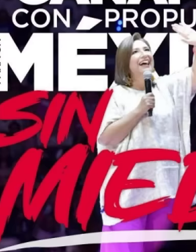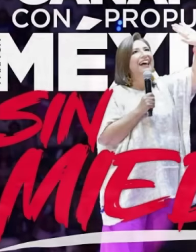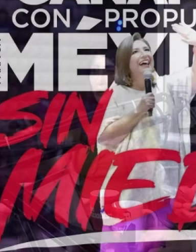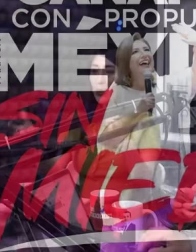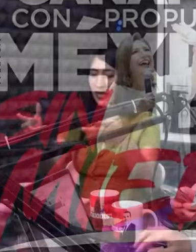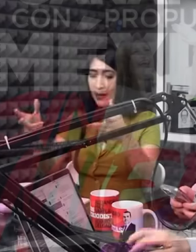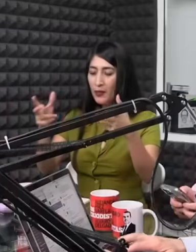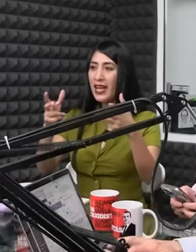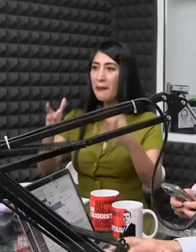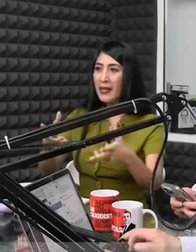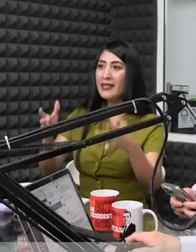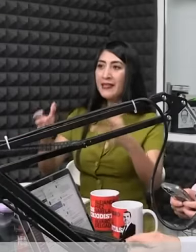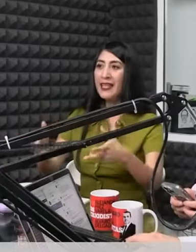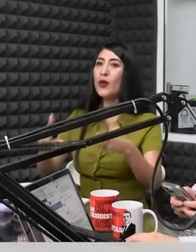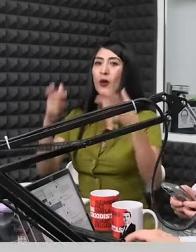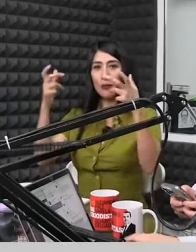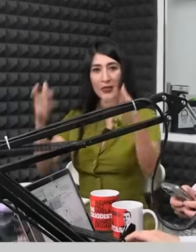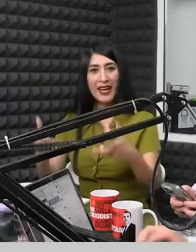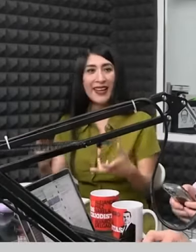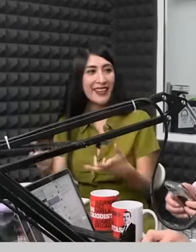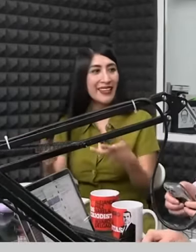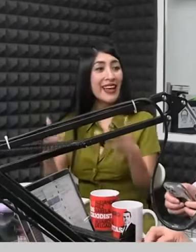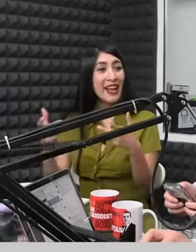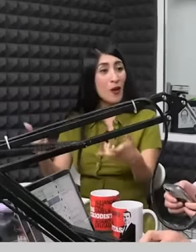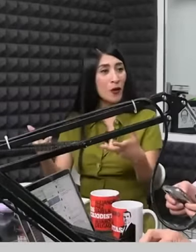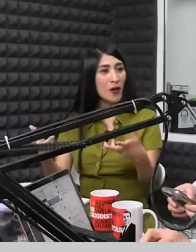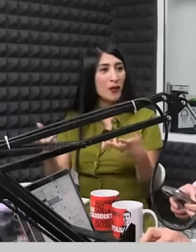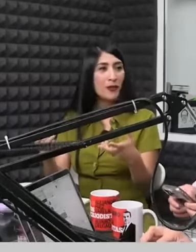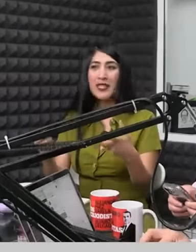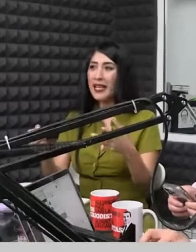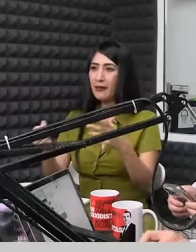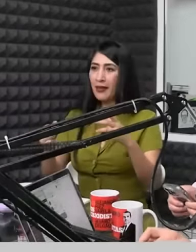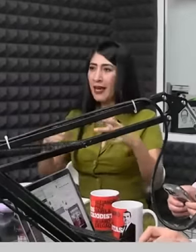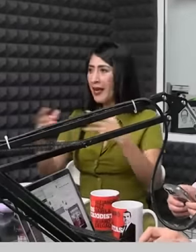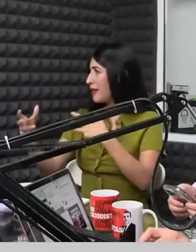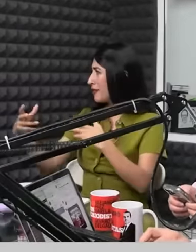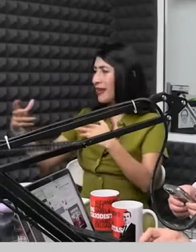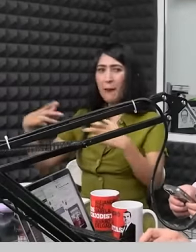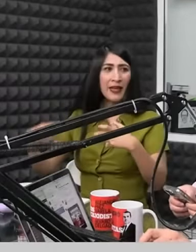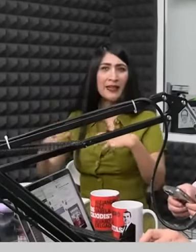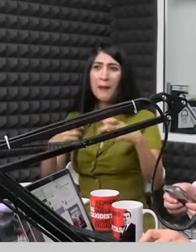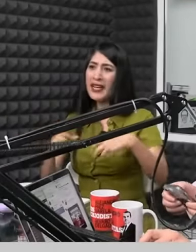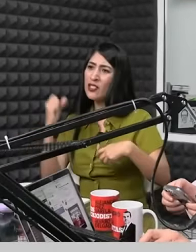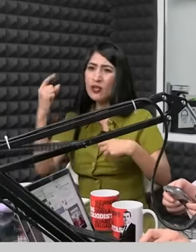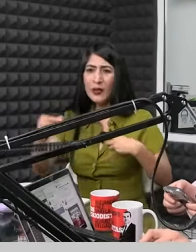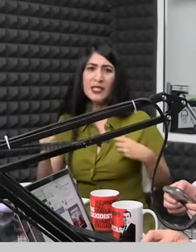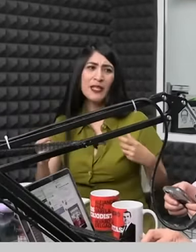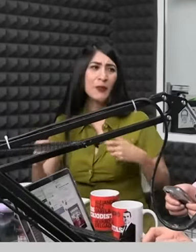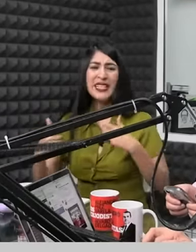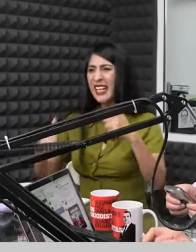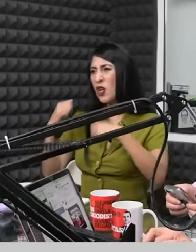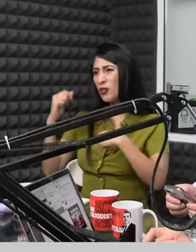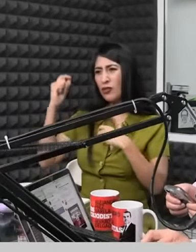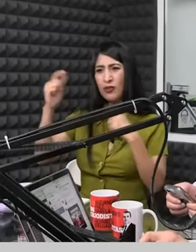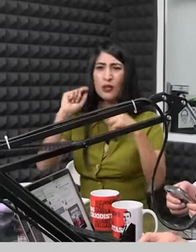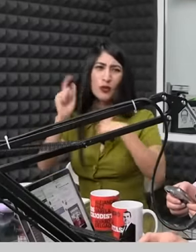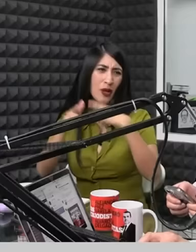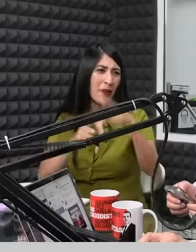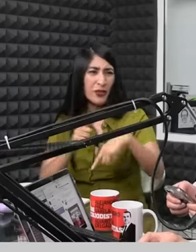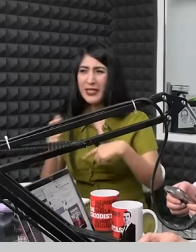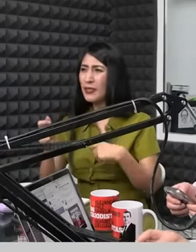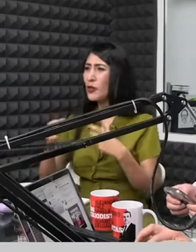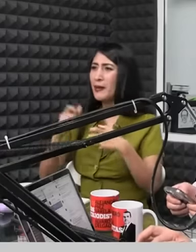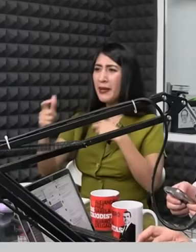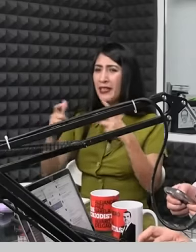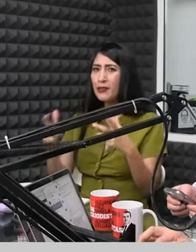priista, pero tenemos al PRI diciendo, nuestra candidata ganó. O sea, de repente Maynes, no, tú eres más priista, no, tú,